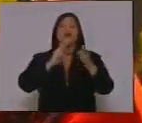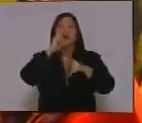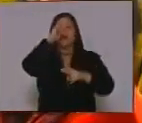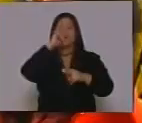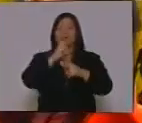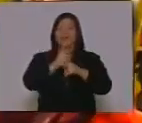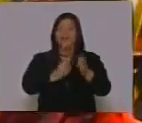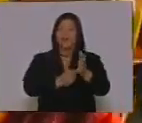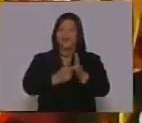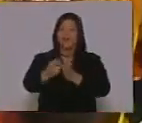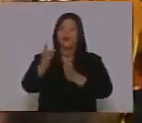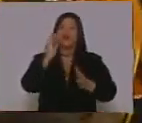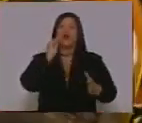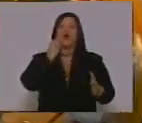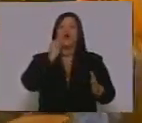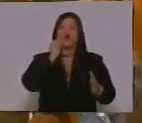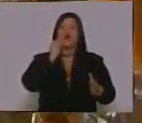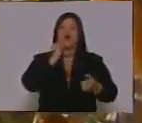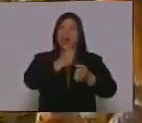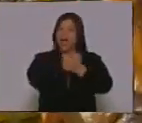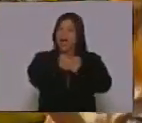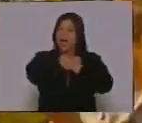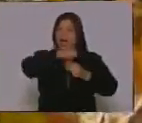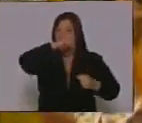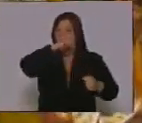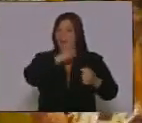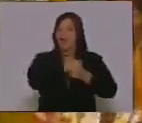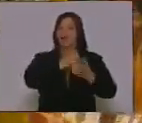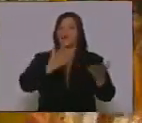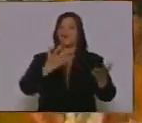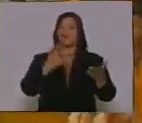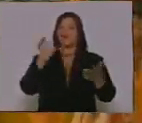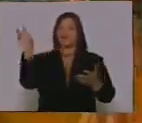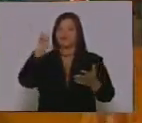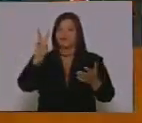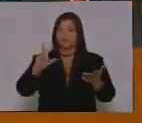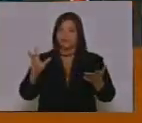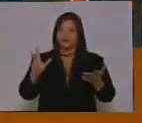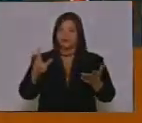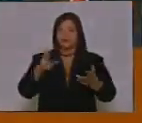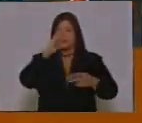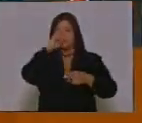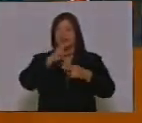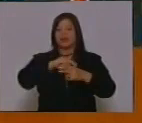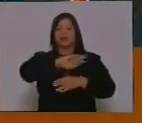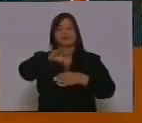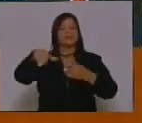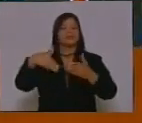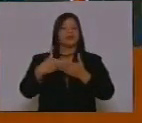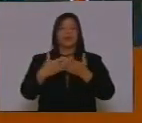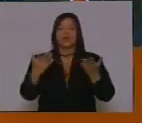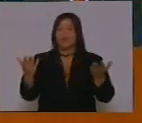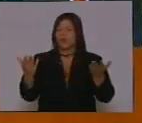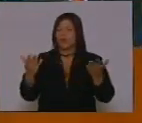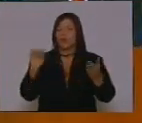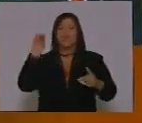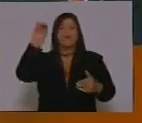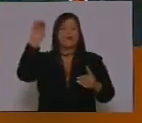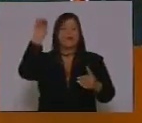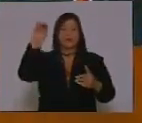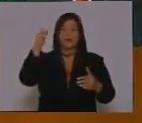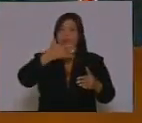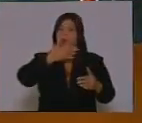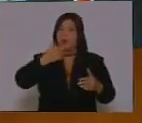lealtad, con amor a la patria, y que nos garantizan a todas y a todos que el futuro